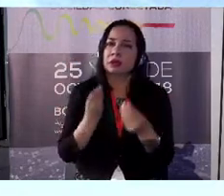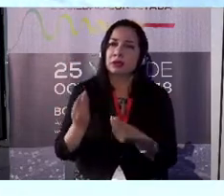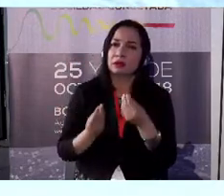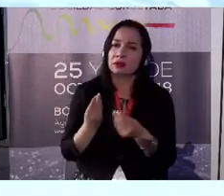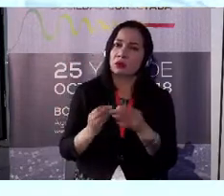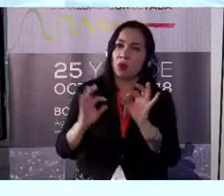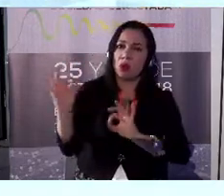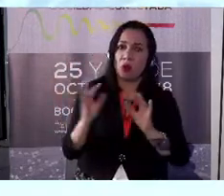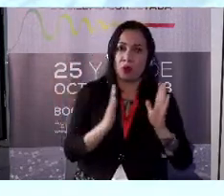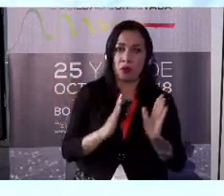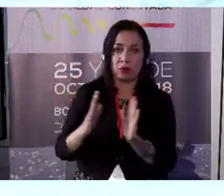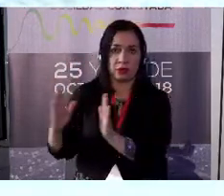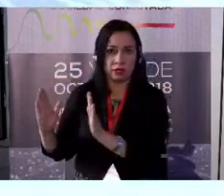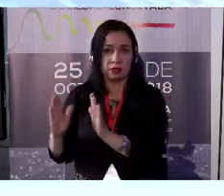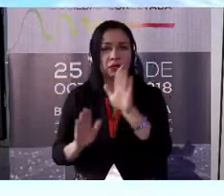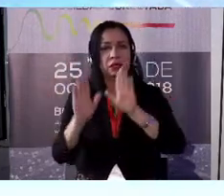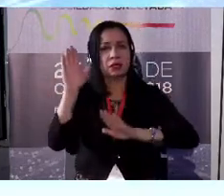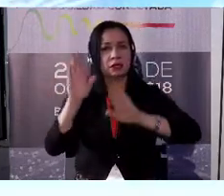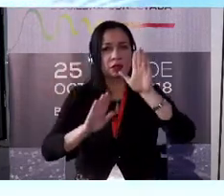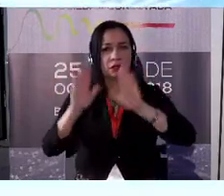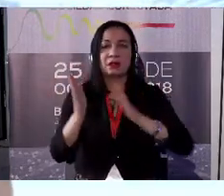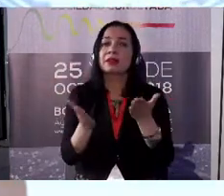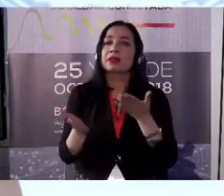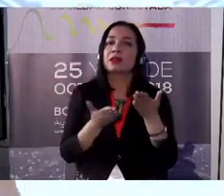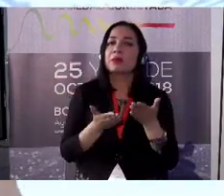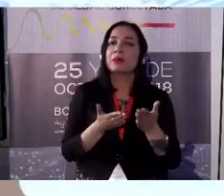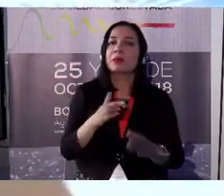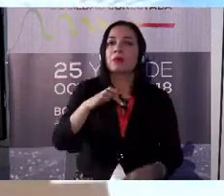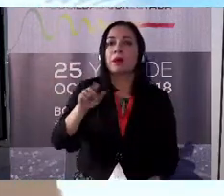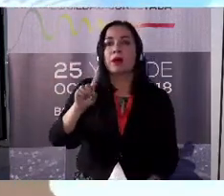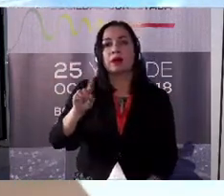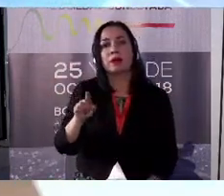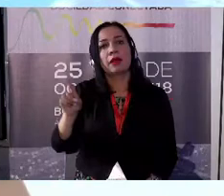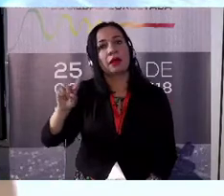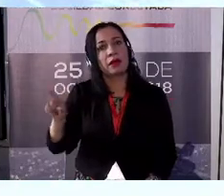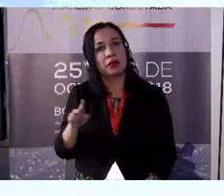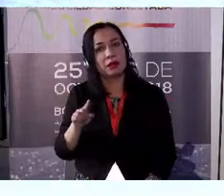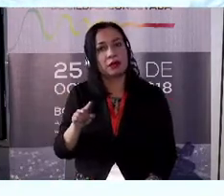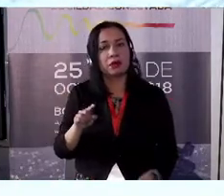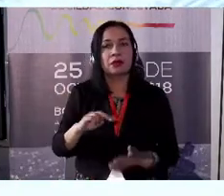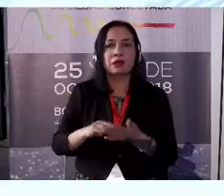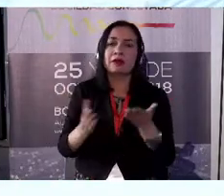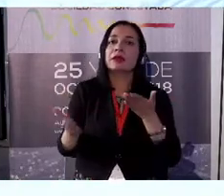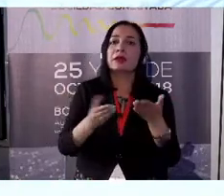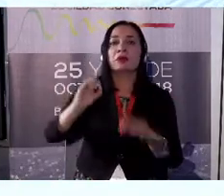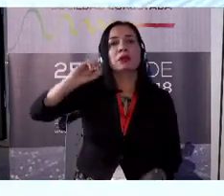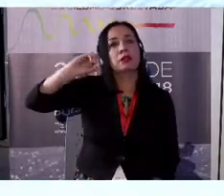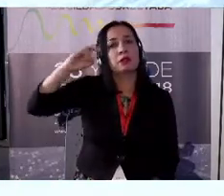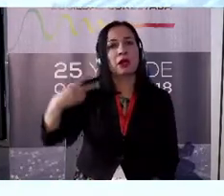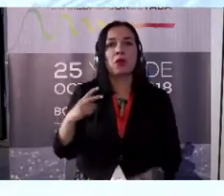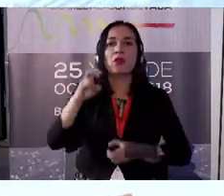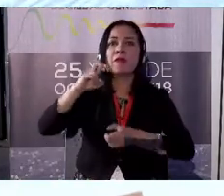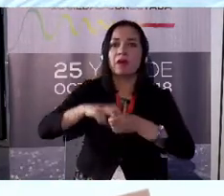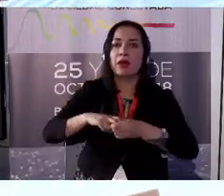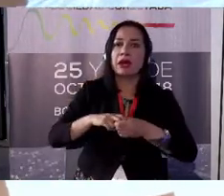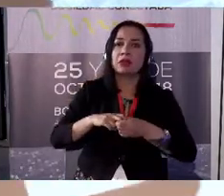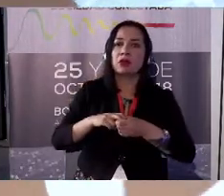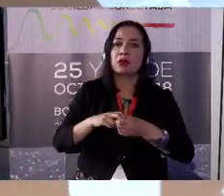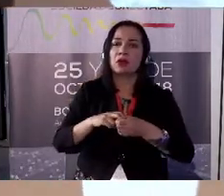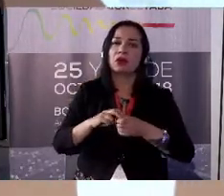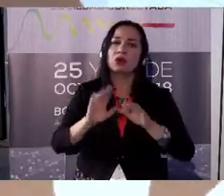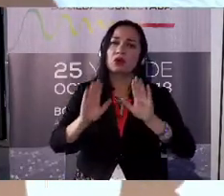se organizó la subasta para servicios PCS, básicamente servicios de segunda generación móviles. Para